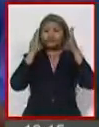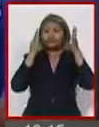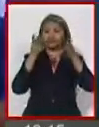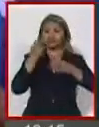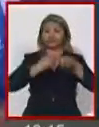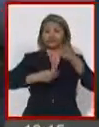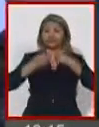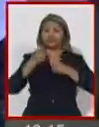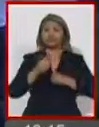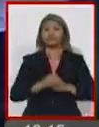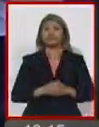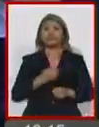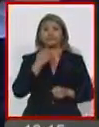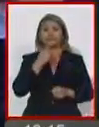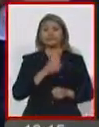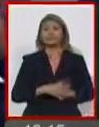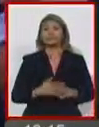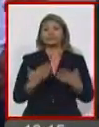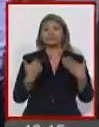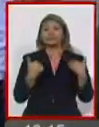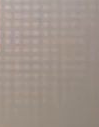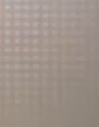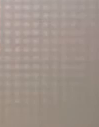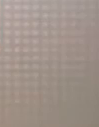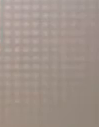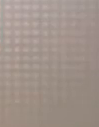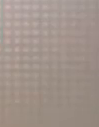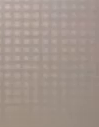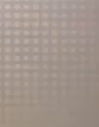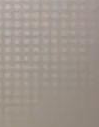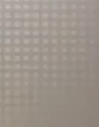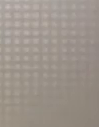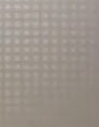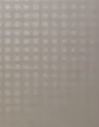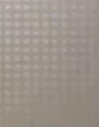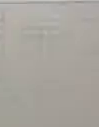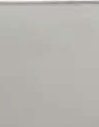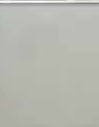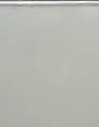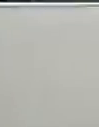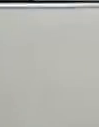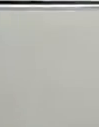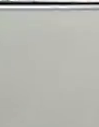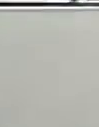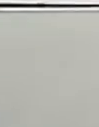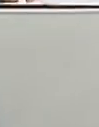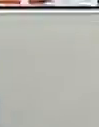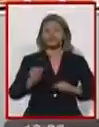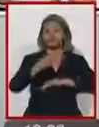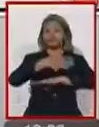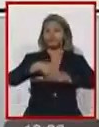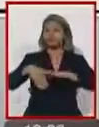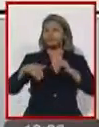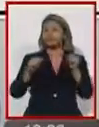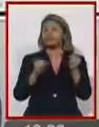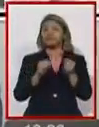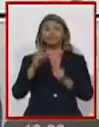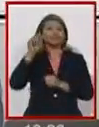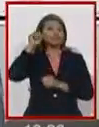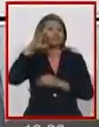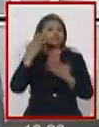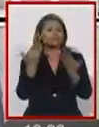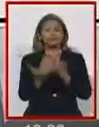escuchados, los comerciantes del plan anunciaron que tomarán medidas de presión. Las calles y avenidas de